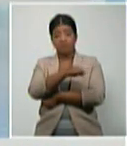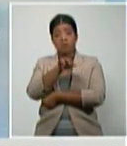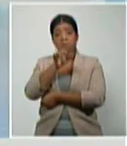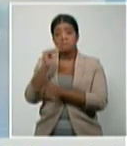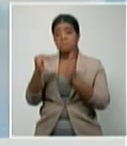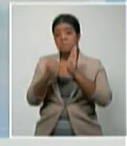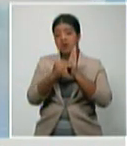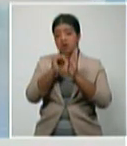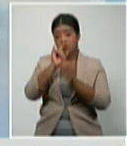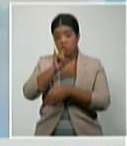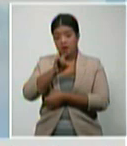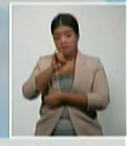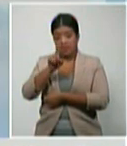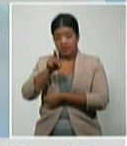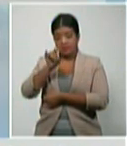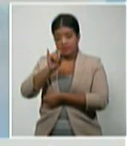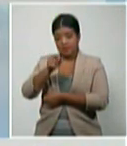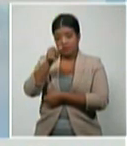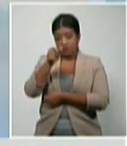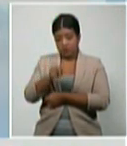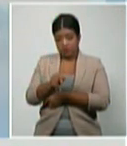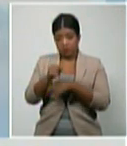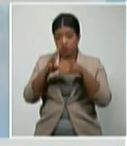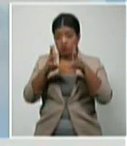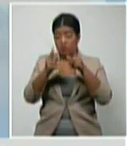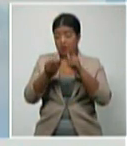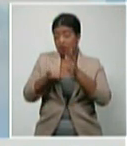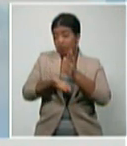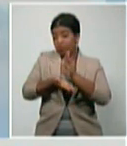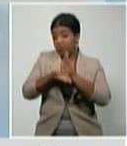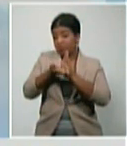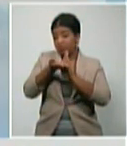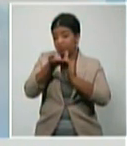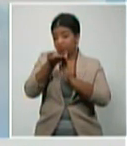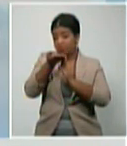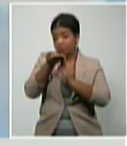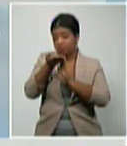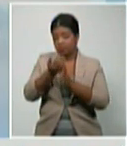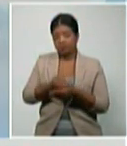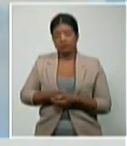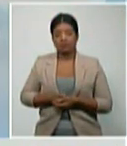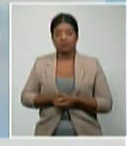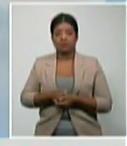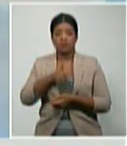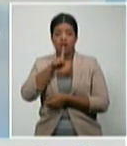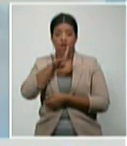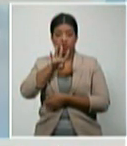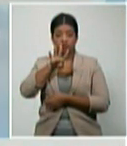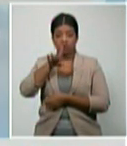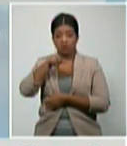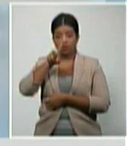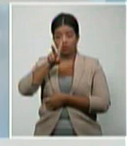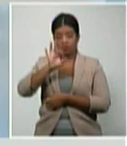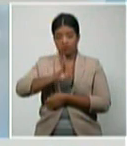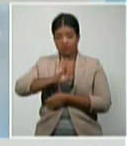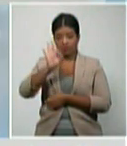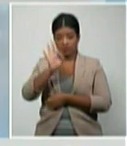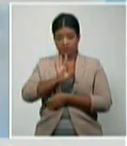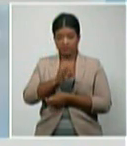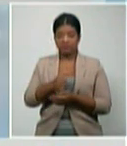1.916, el número de casos más alto que hemos tenido, 14,2%,